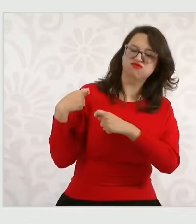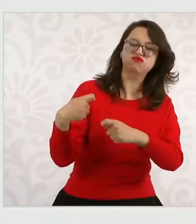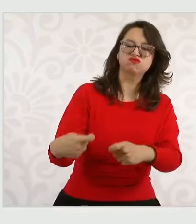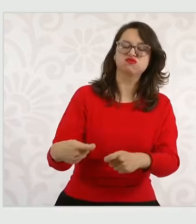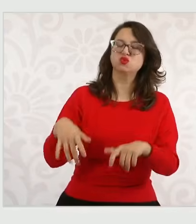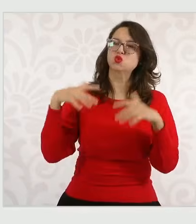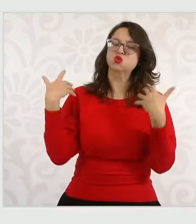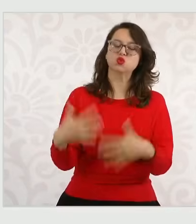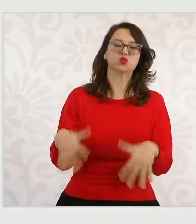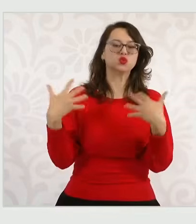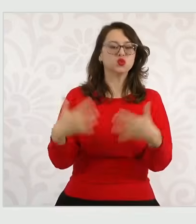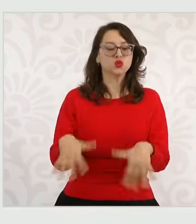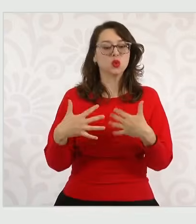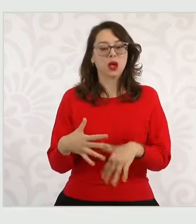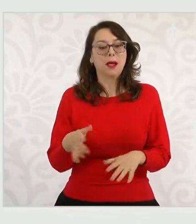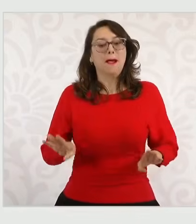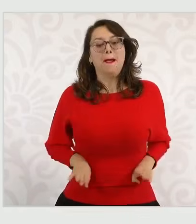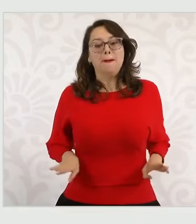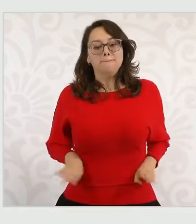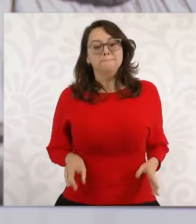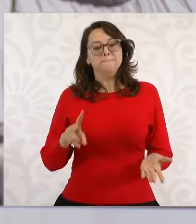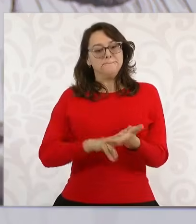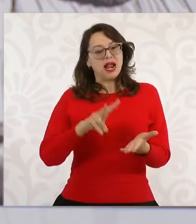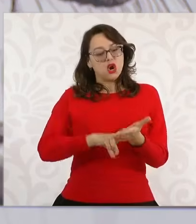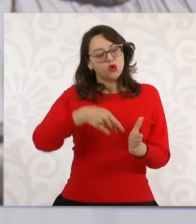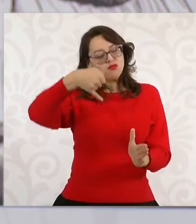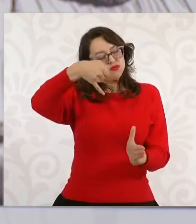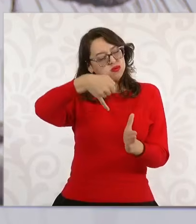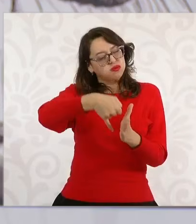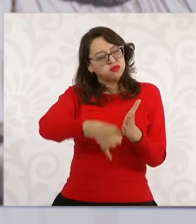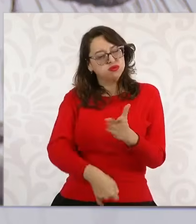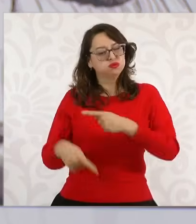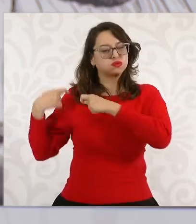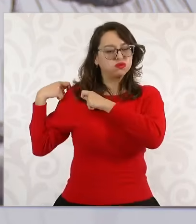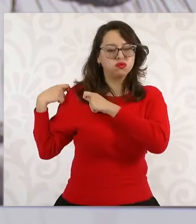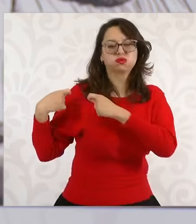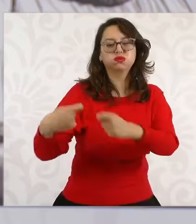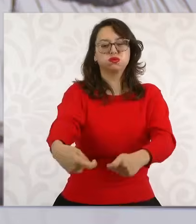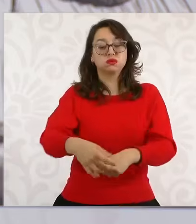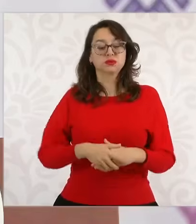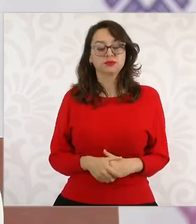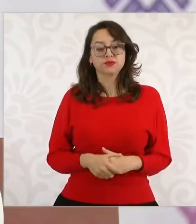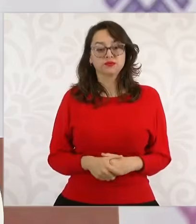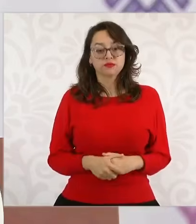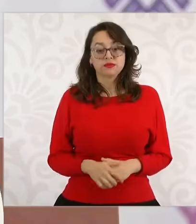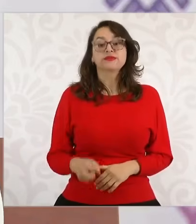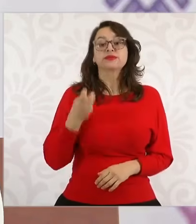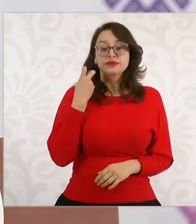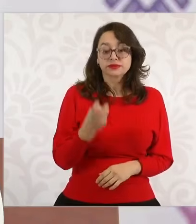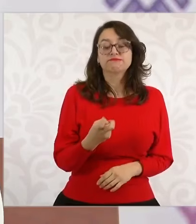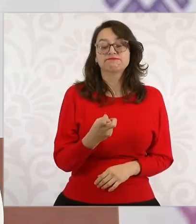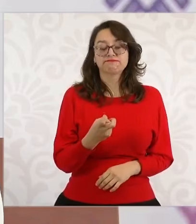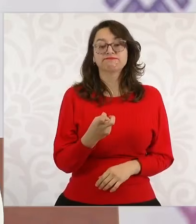tenemos y de esos valores profundos que vienen desde entonces. Y eso es lo que se